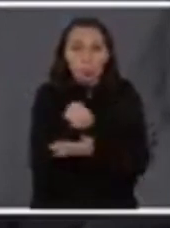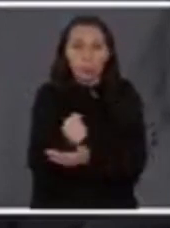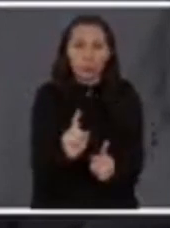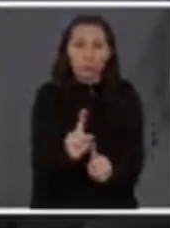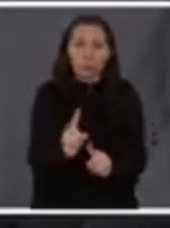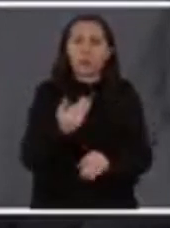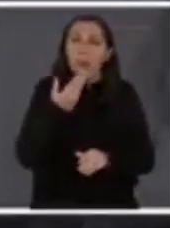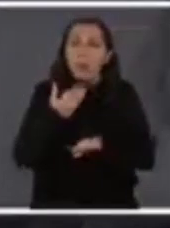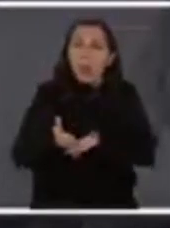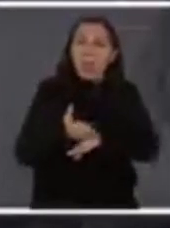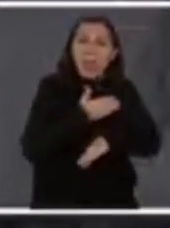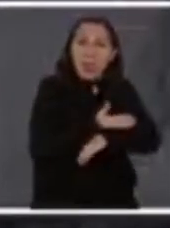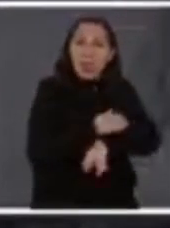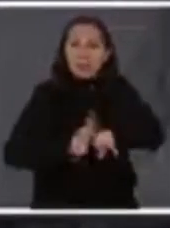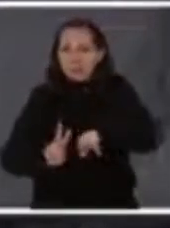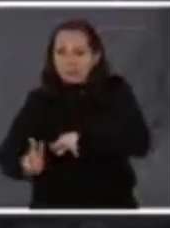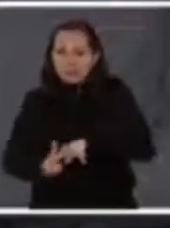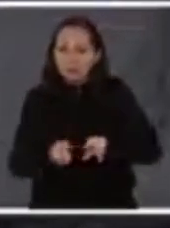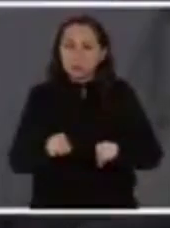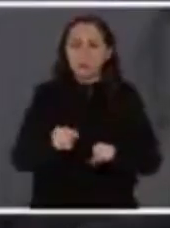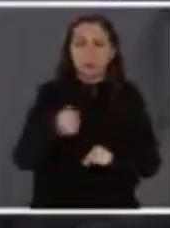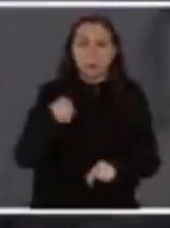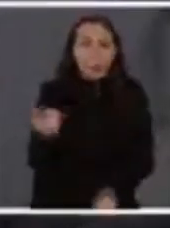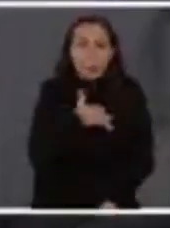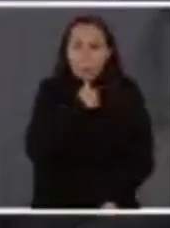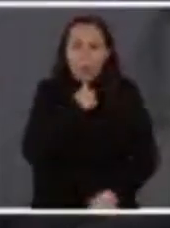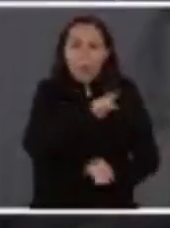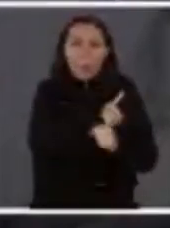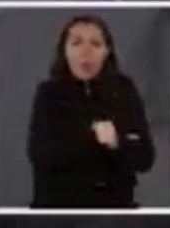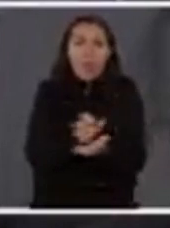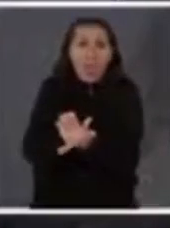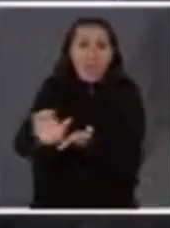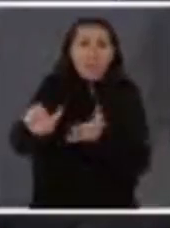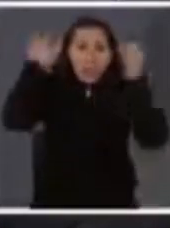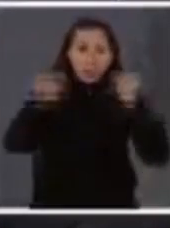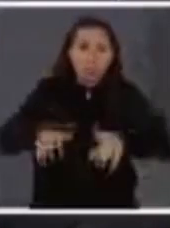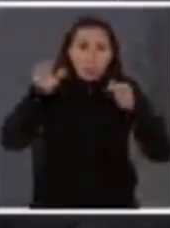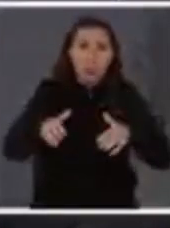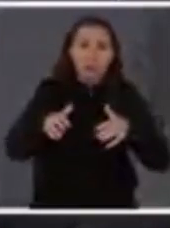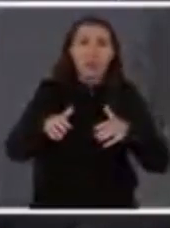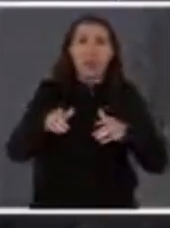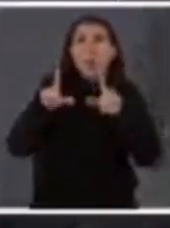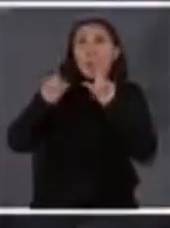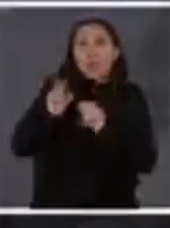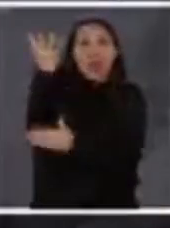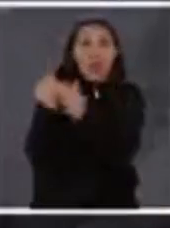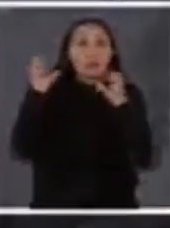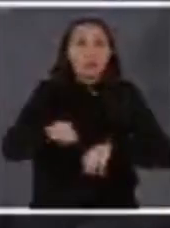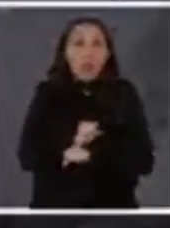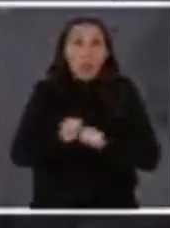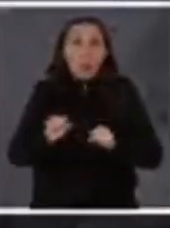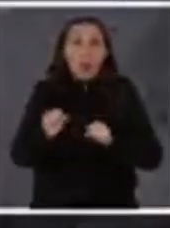sino también para prevenirla. Nosotros no tenemos el poder de evitar que llueva mucho o dejar de hacer llover. Lo